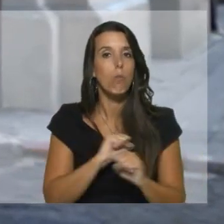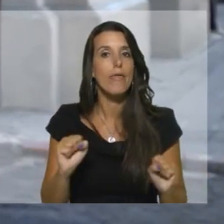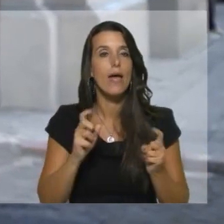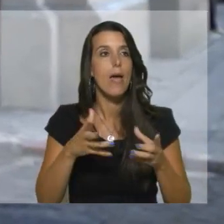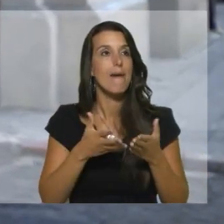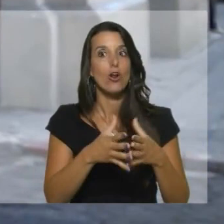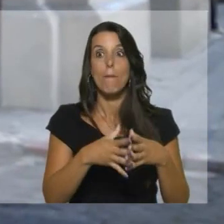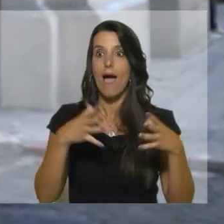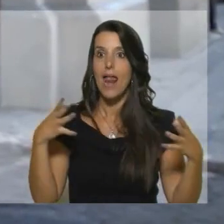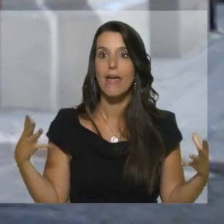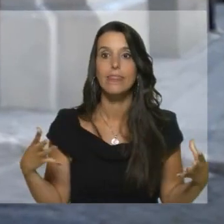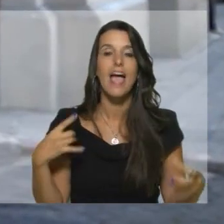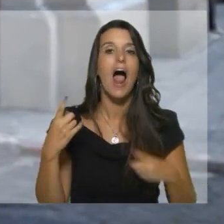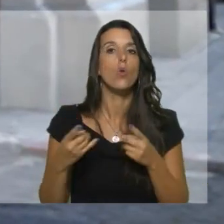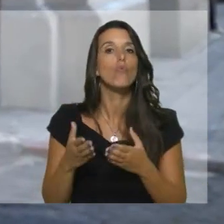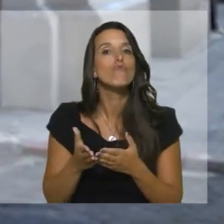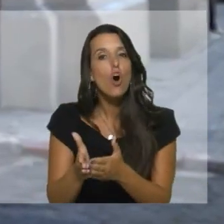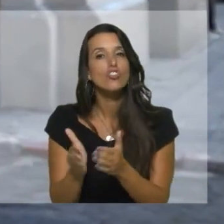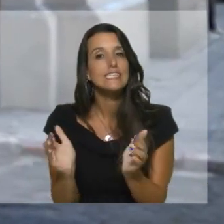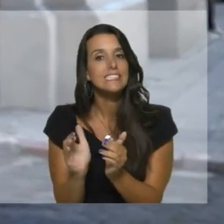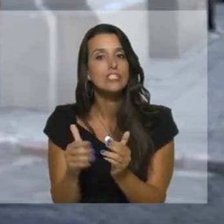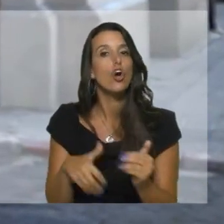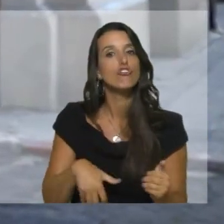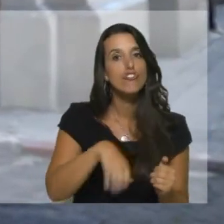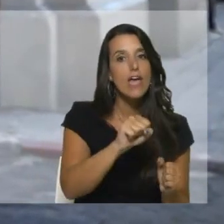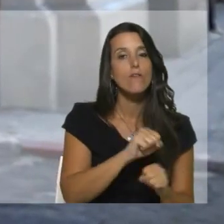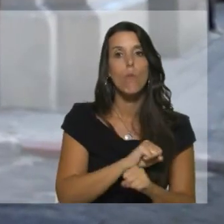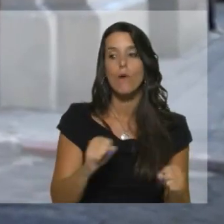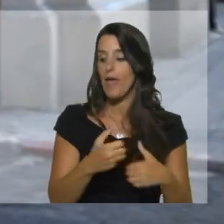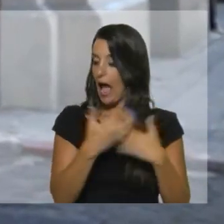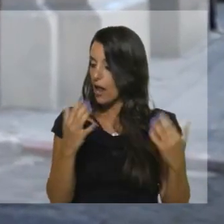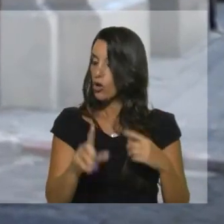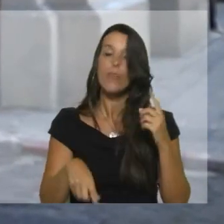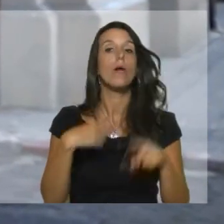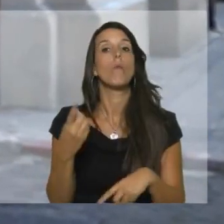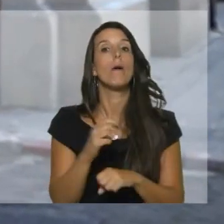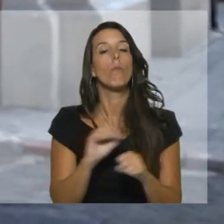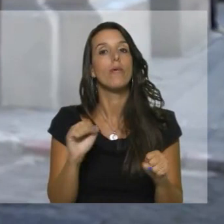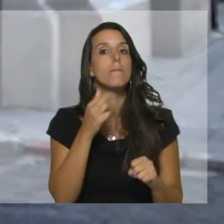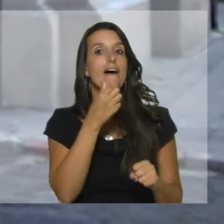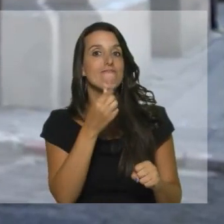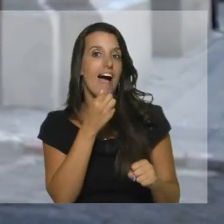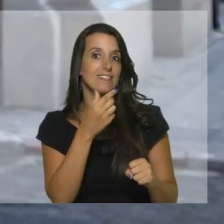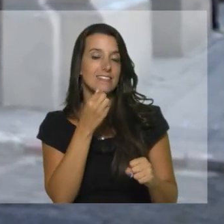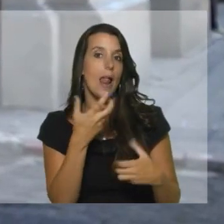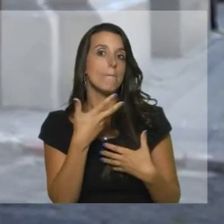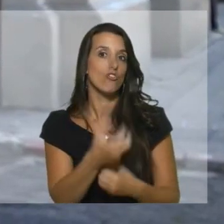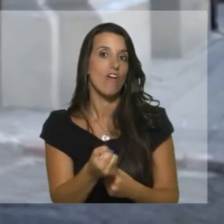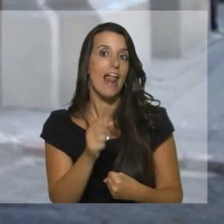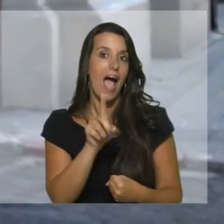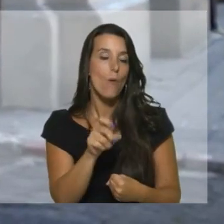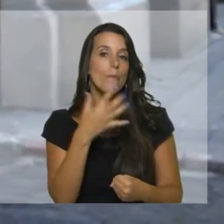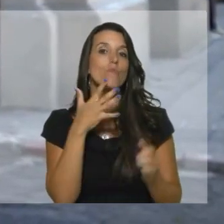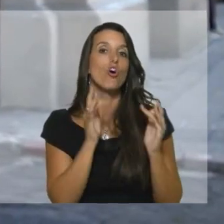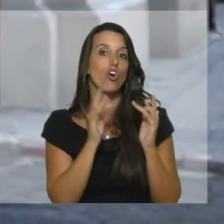grande, lleven alguna balsa, que puedan, algo que les pueda posibilitar el sustento en el agua, ¿no?, en caso de tener